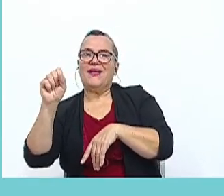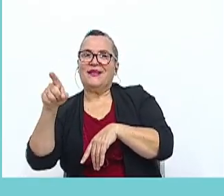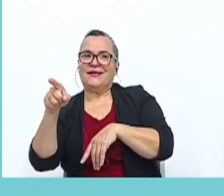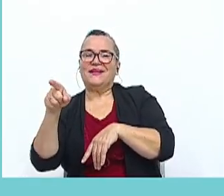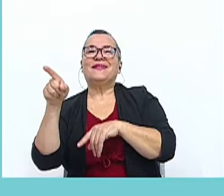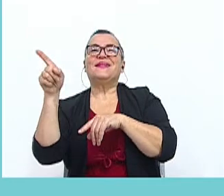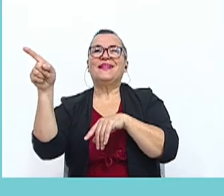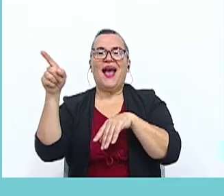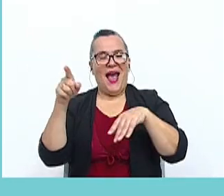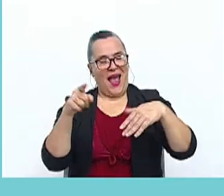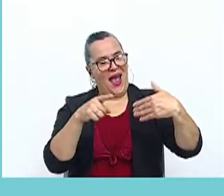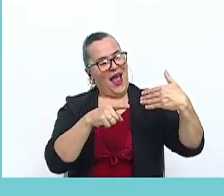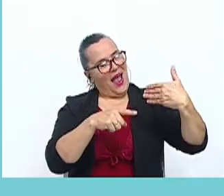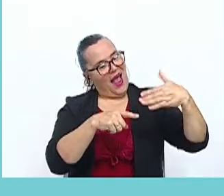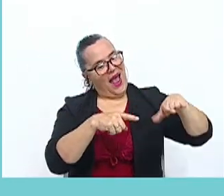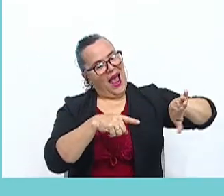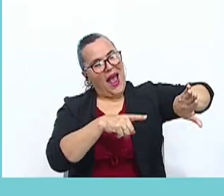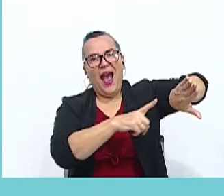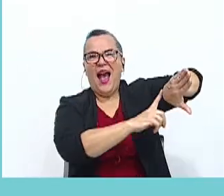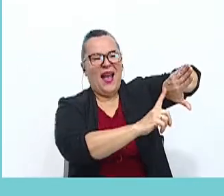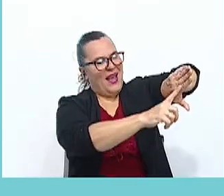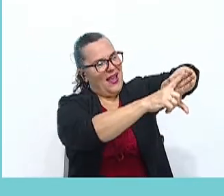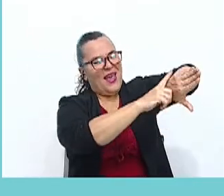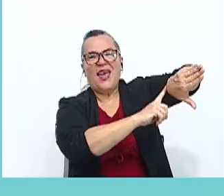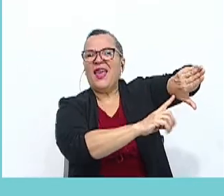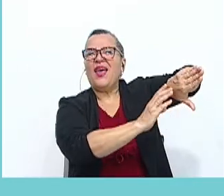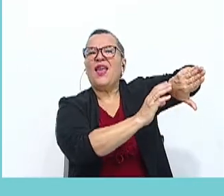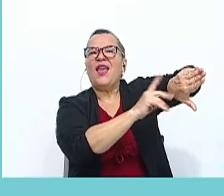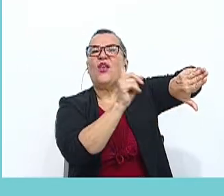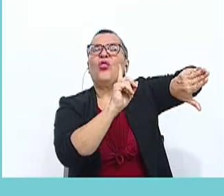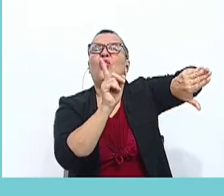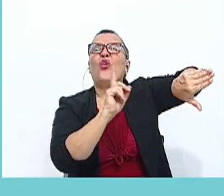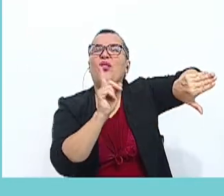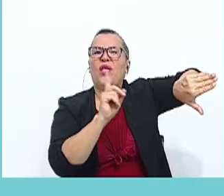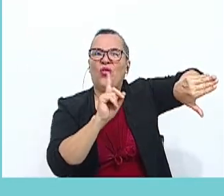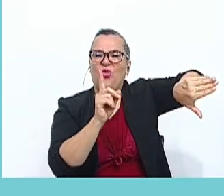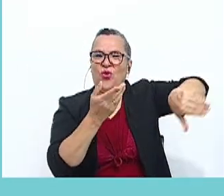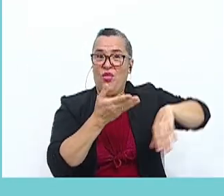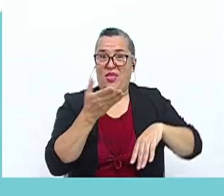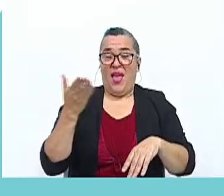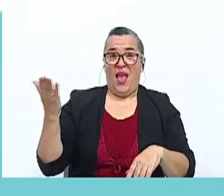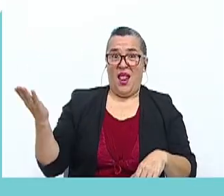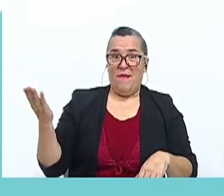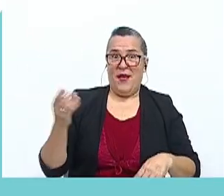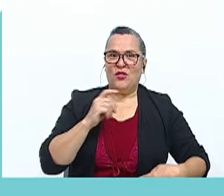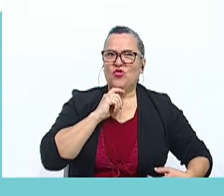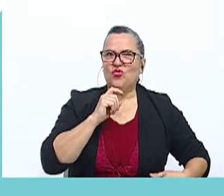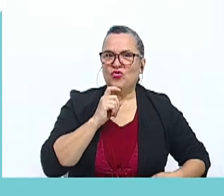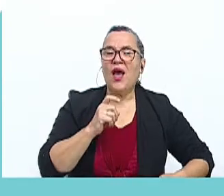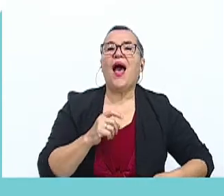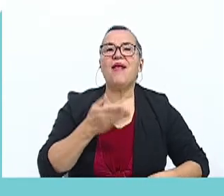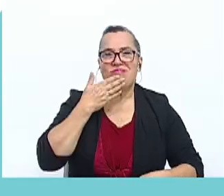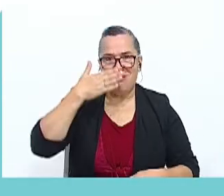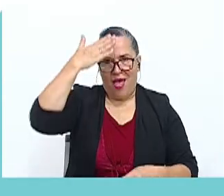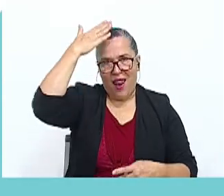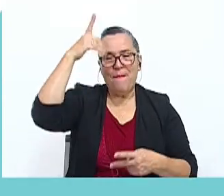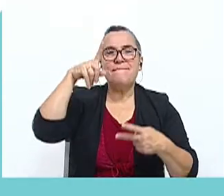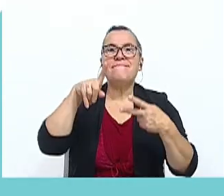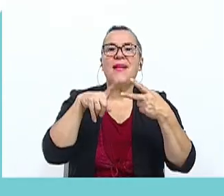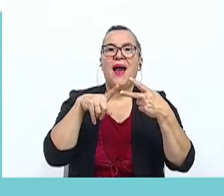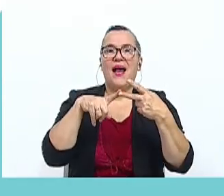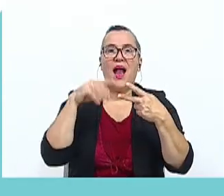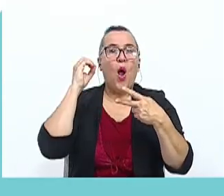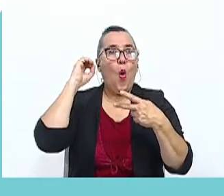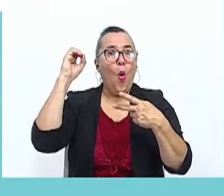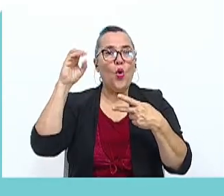Seguimos buscando en nuestro país. ¿Dónde están esos yacimientos de elementos metálicos? En Talamanca, oro